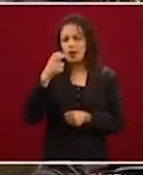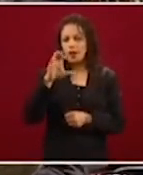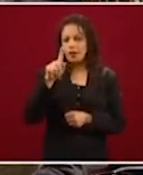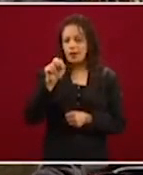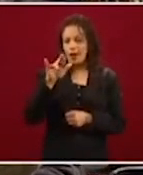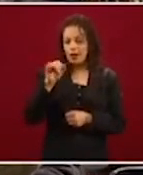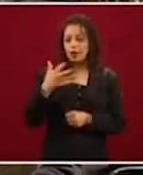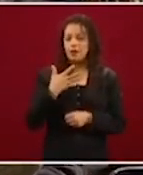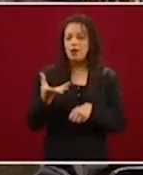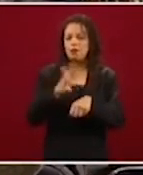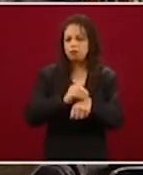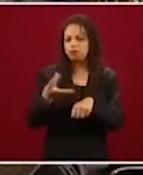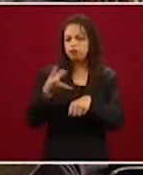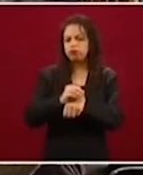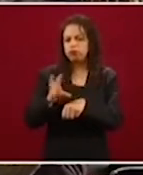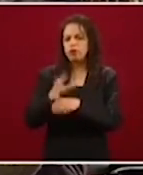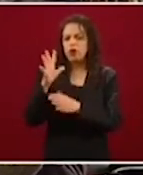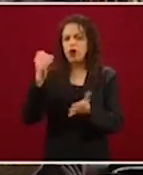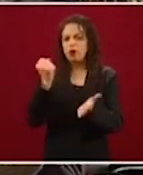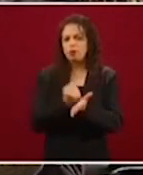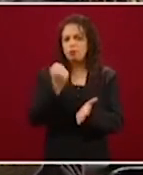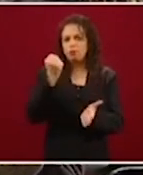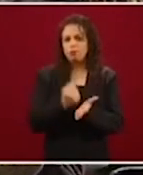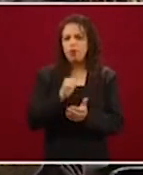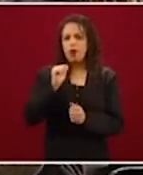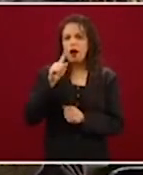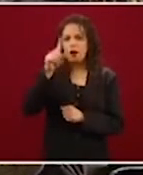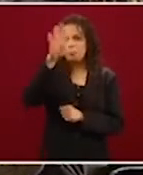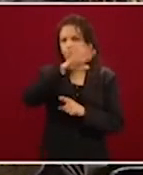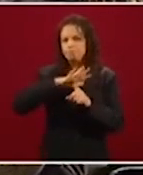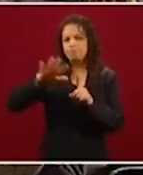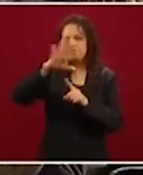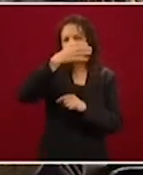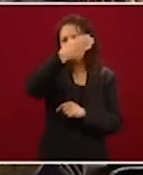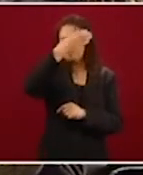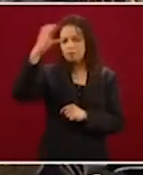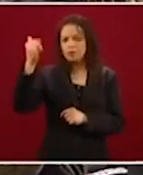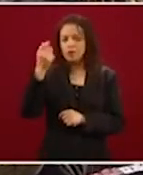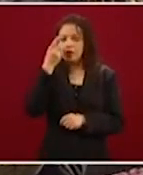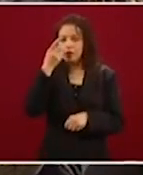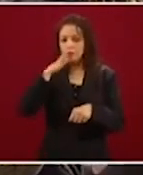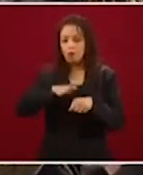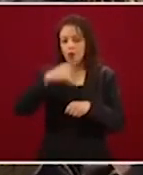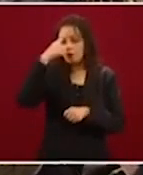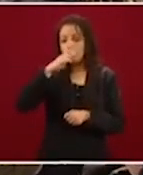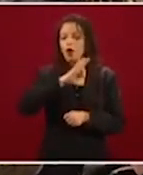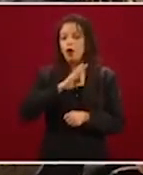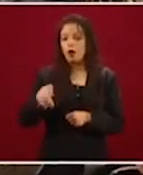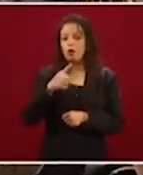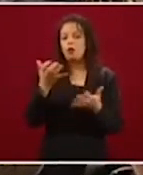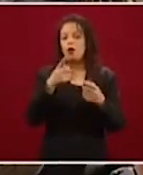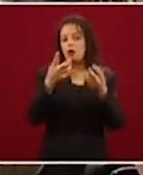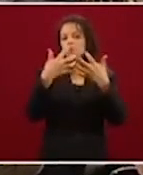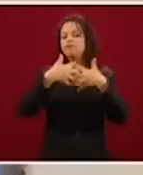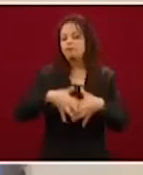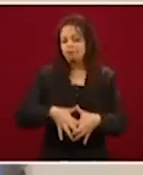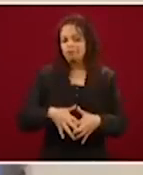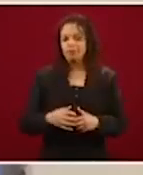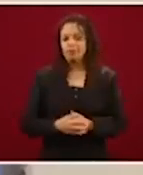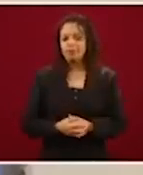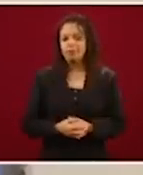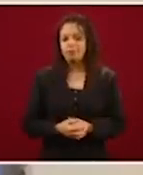permisos y autorizaciones ambientales y administrativas necesarias para operar esta planta cervecera